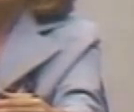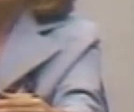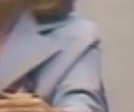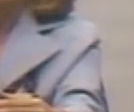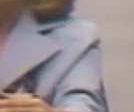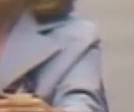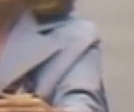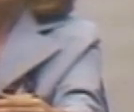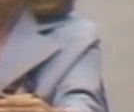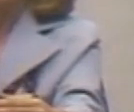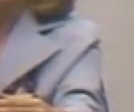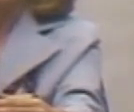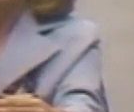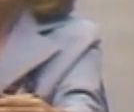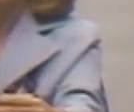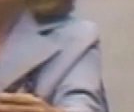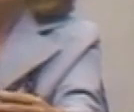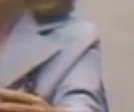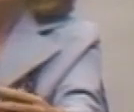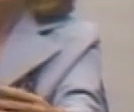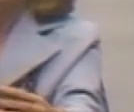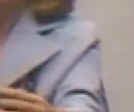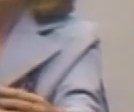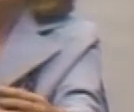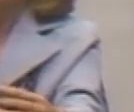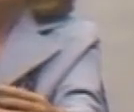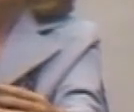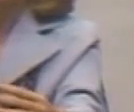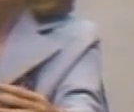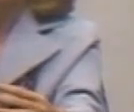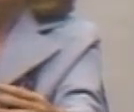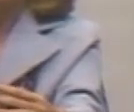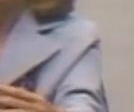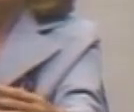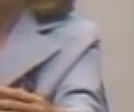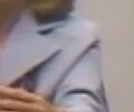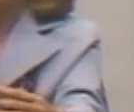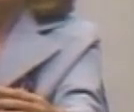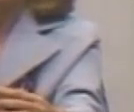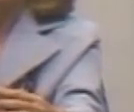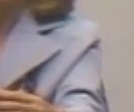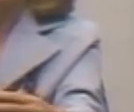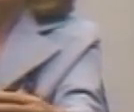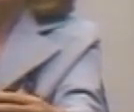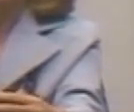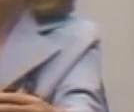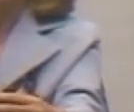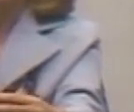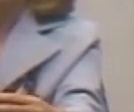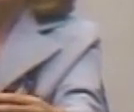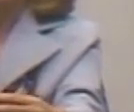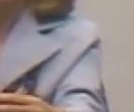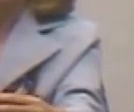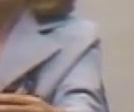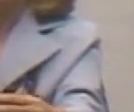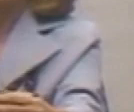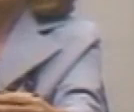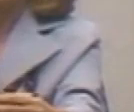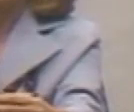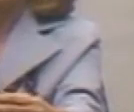Y hacíamos, entonces consultábamos los artículos, por ejemplo. Se iban a discutir los artículos de los derechos